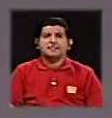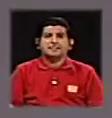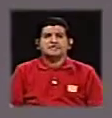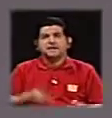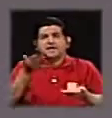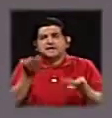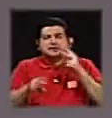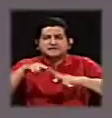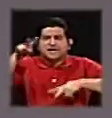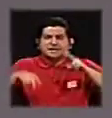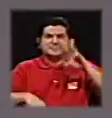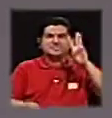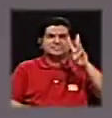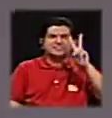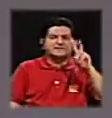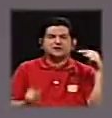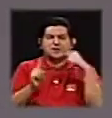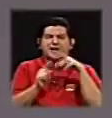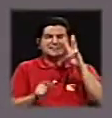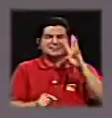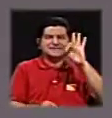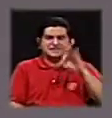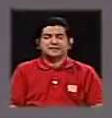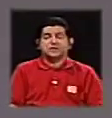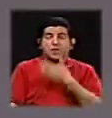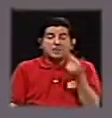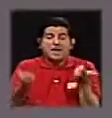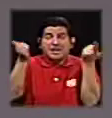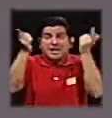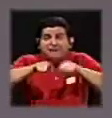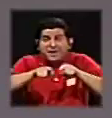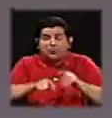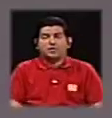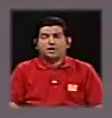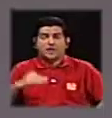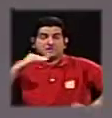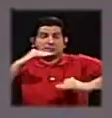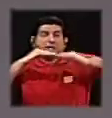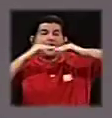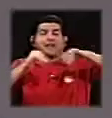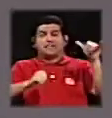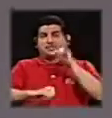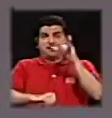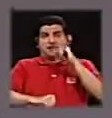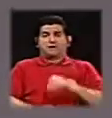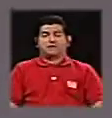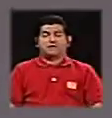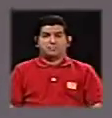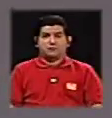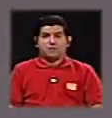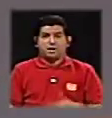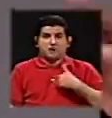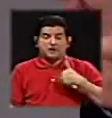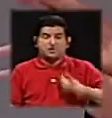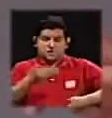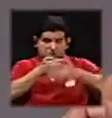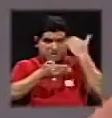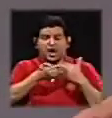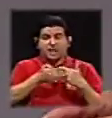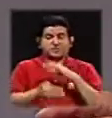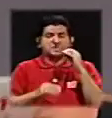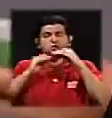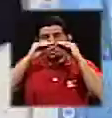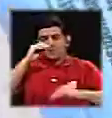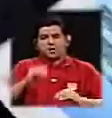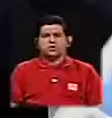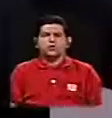el 62 y 69. En el mejor de los casos, podría ser tan alta como la elección pasada, si no menor.